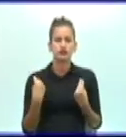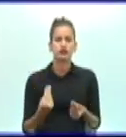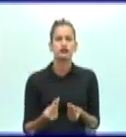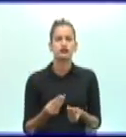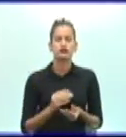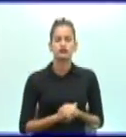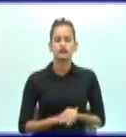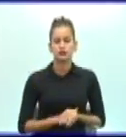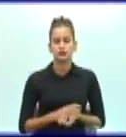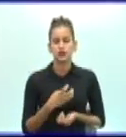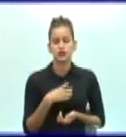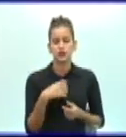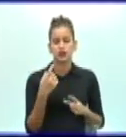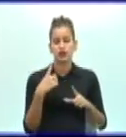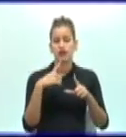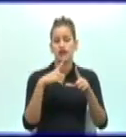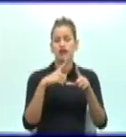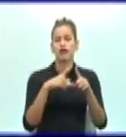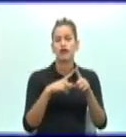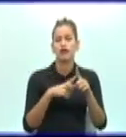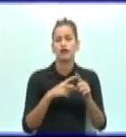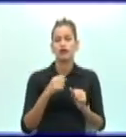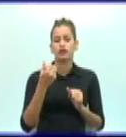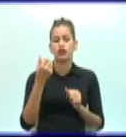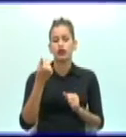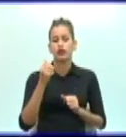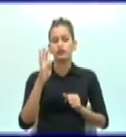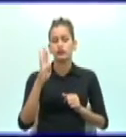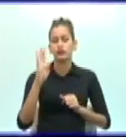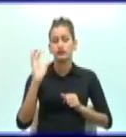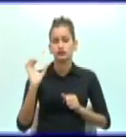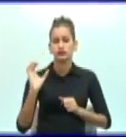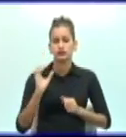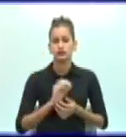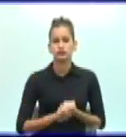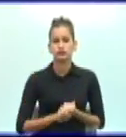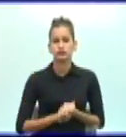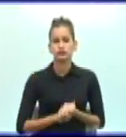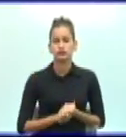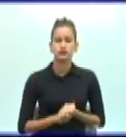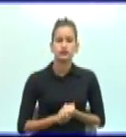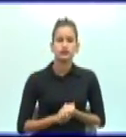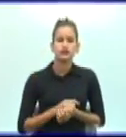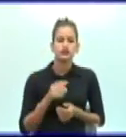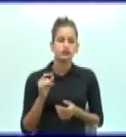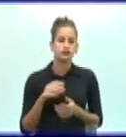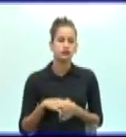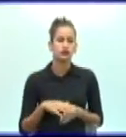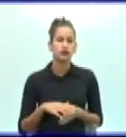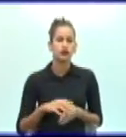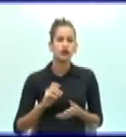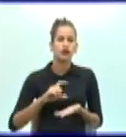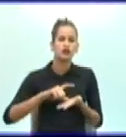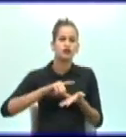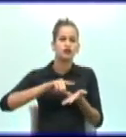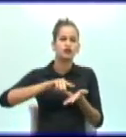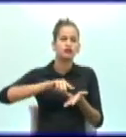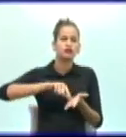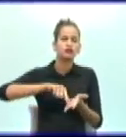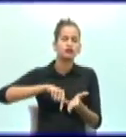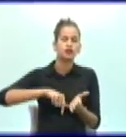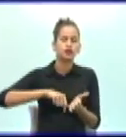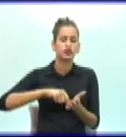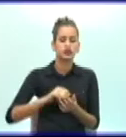Tenemos el ángulo ABC. Tomo el compás y con una amplitud determinada por